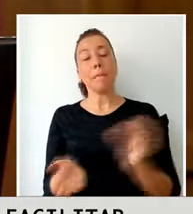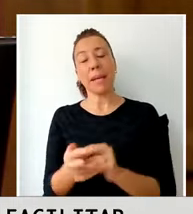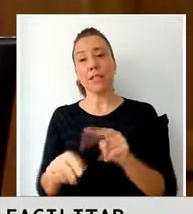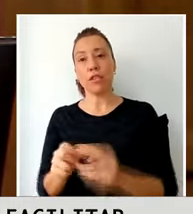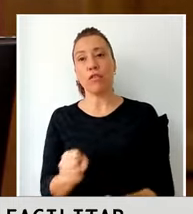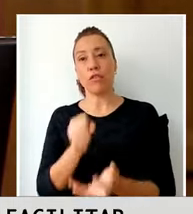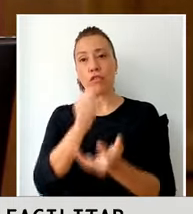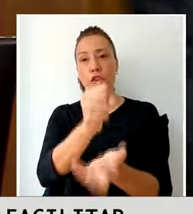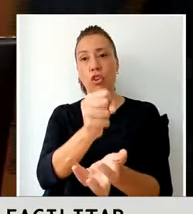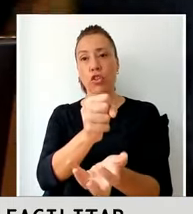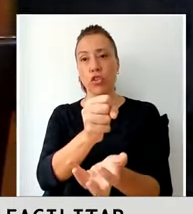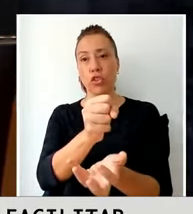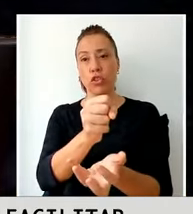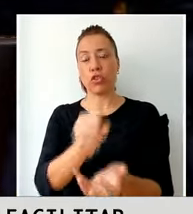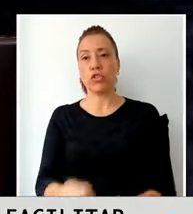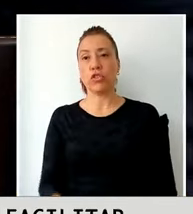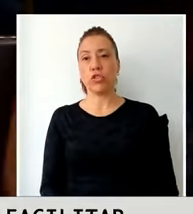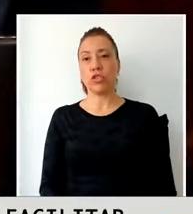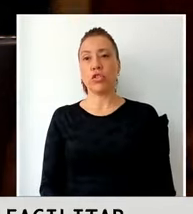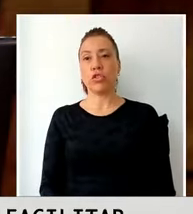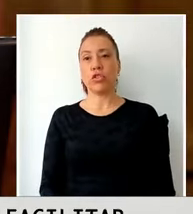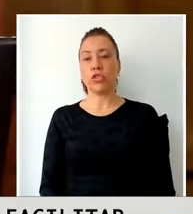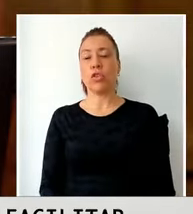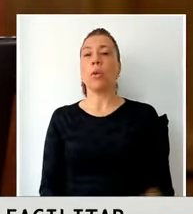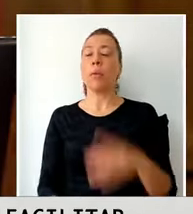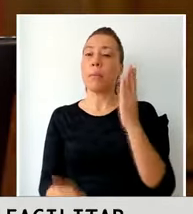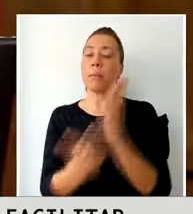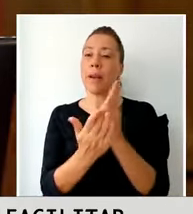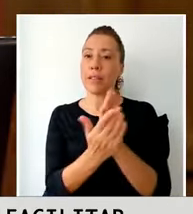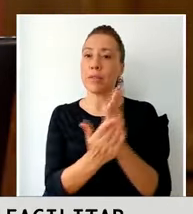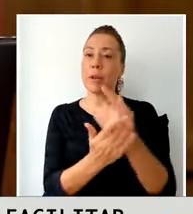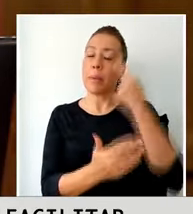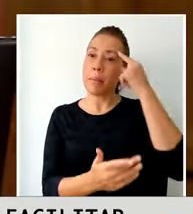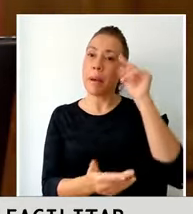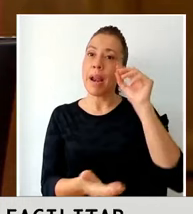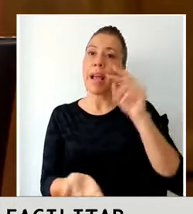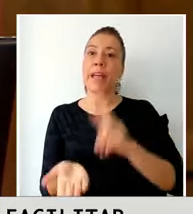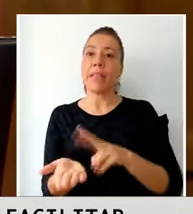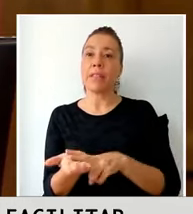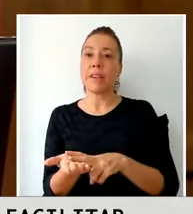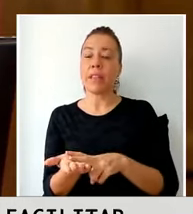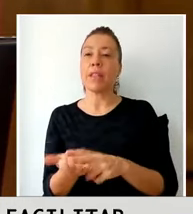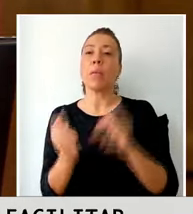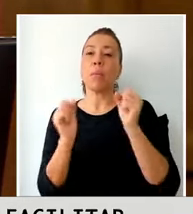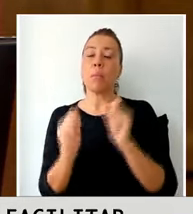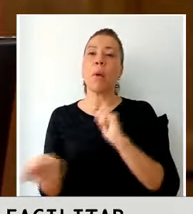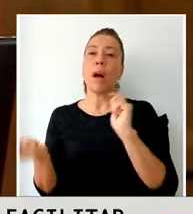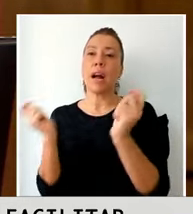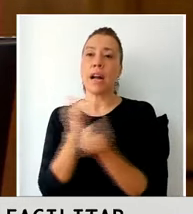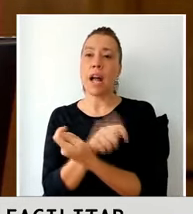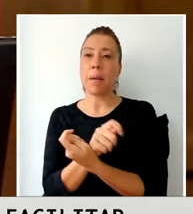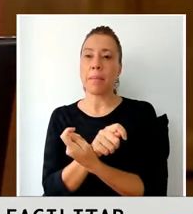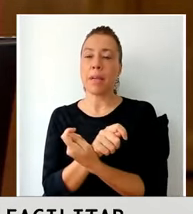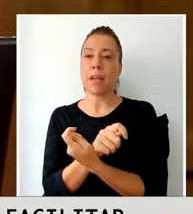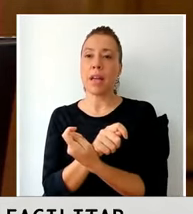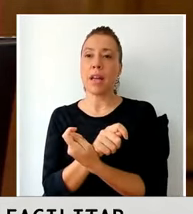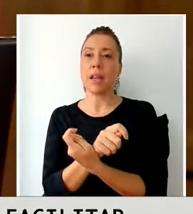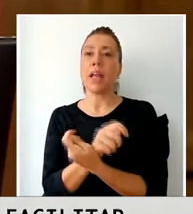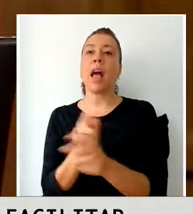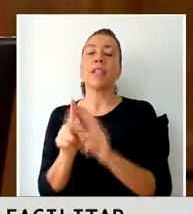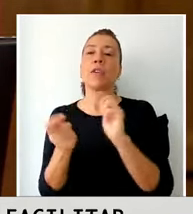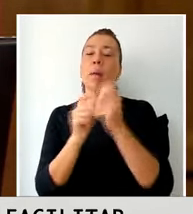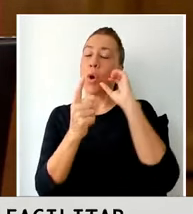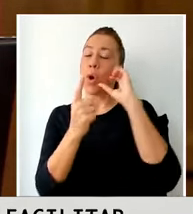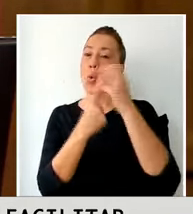en los en términos académicos para que realmente podamos cambiar y enfrentó en tener un cambio cultural en nuestro país